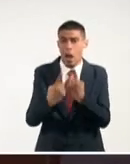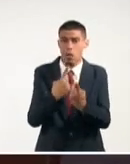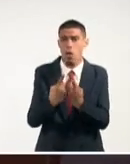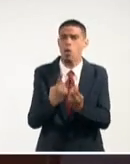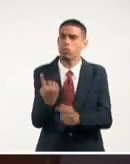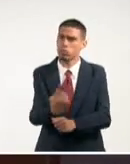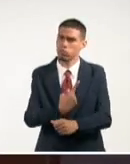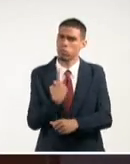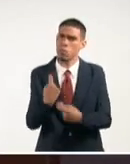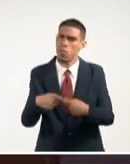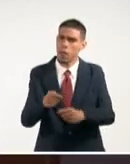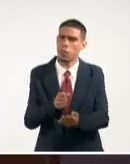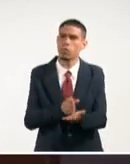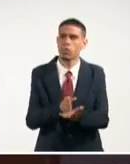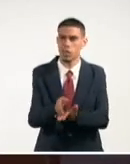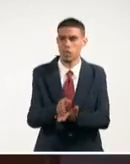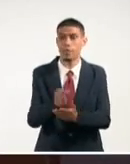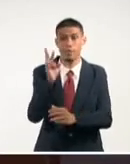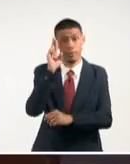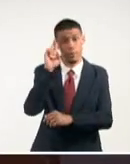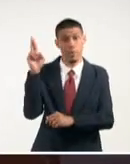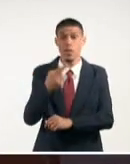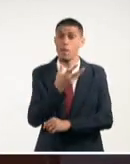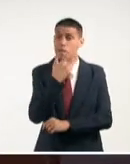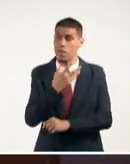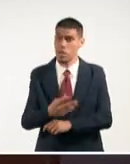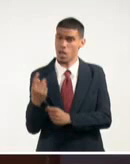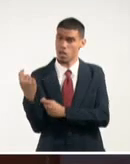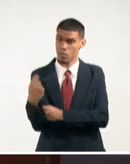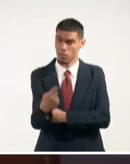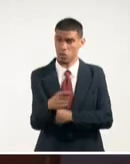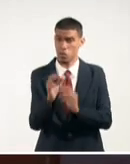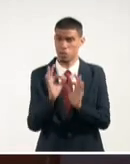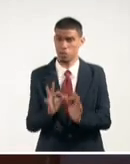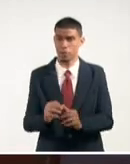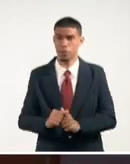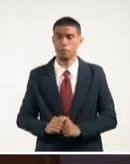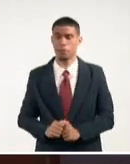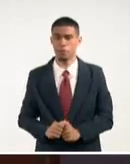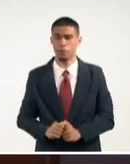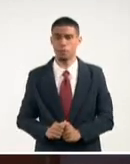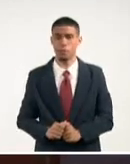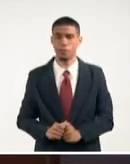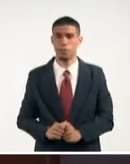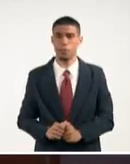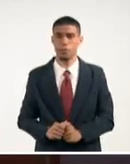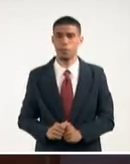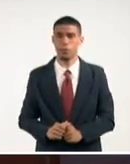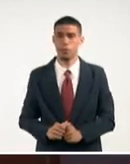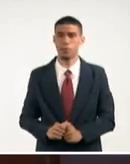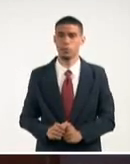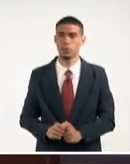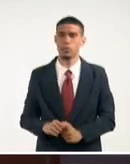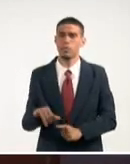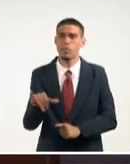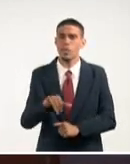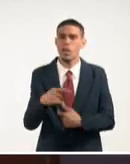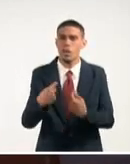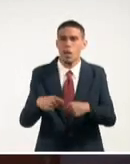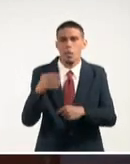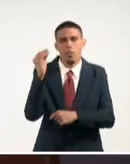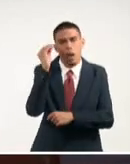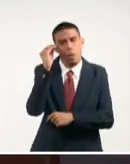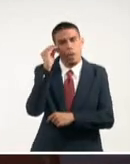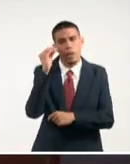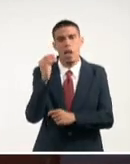de los enemigos o grandes los peligros, a aprender y sacar fuerza de